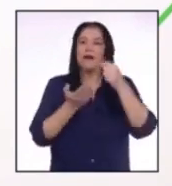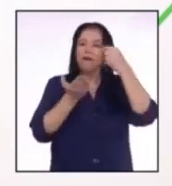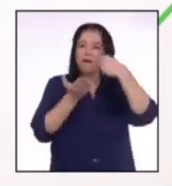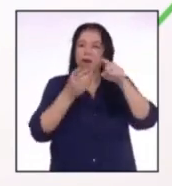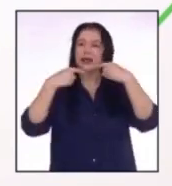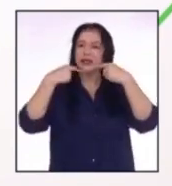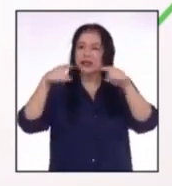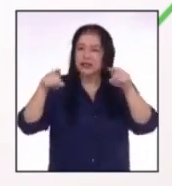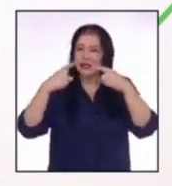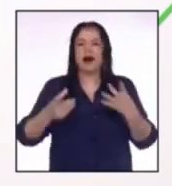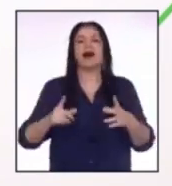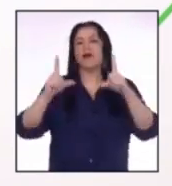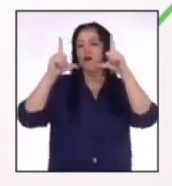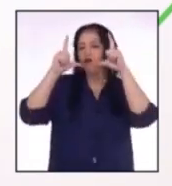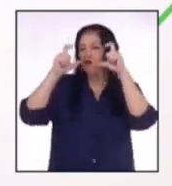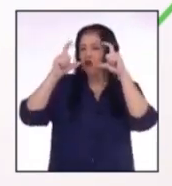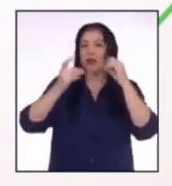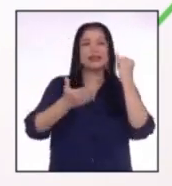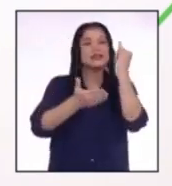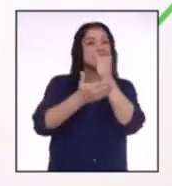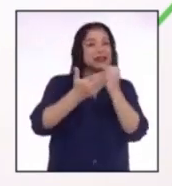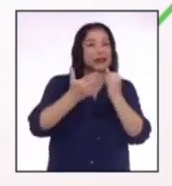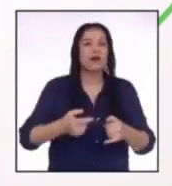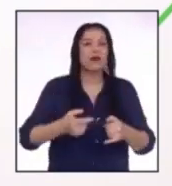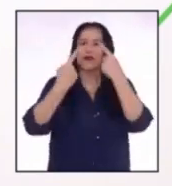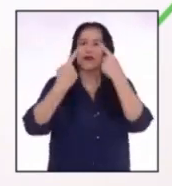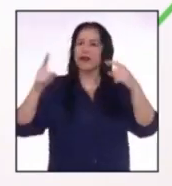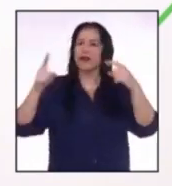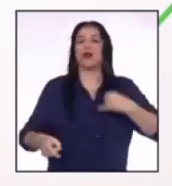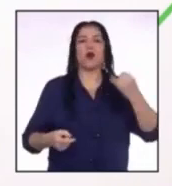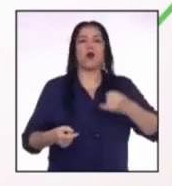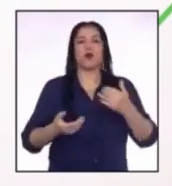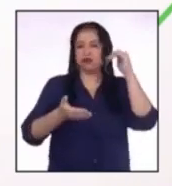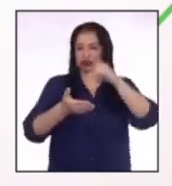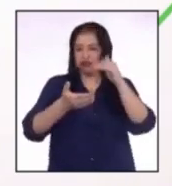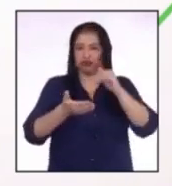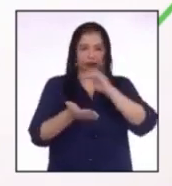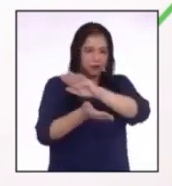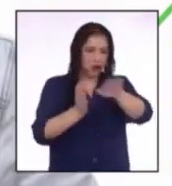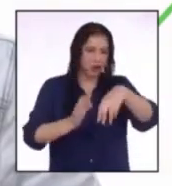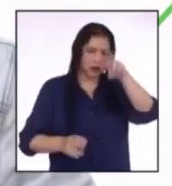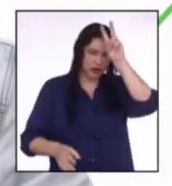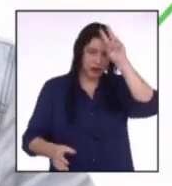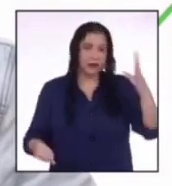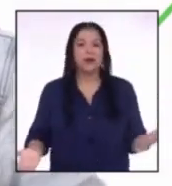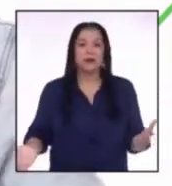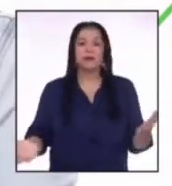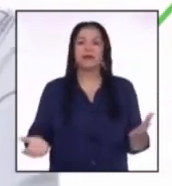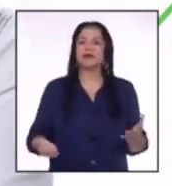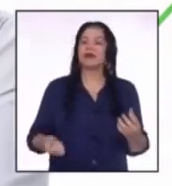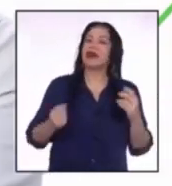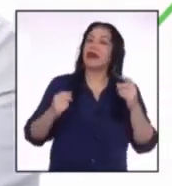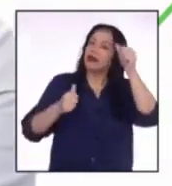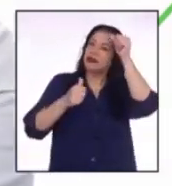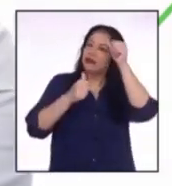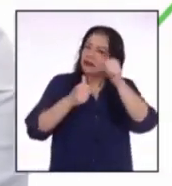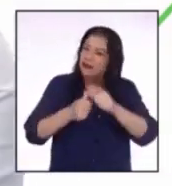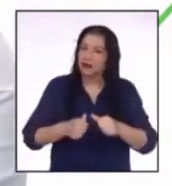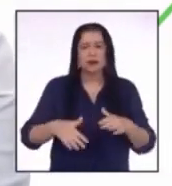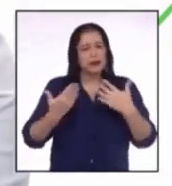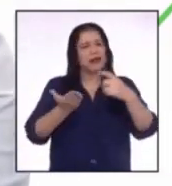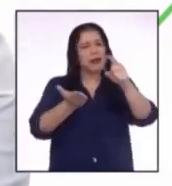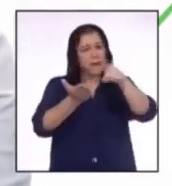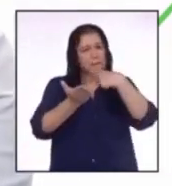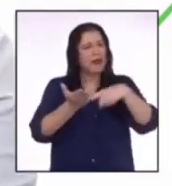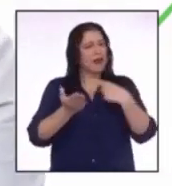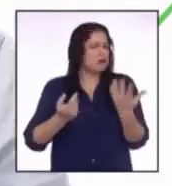mensajes fotos y dibujos de jóvenes estudiantes de todo el país chicos recuerden que nos pueden